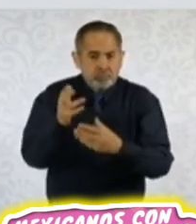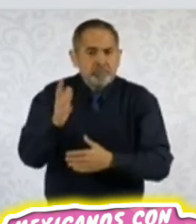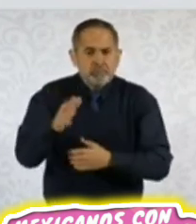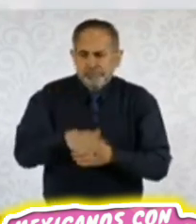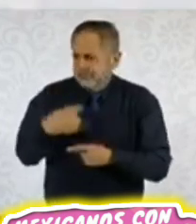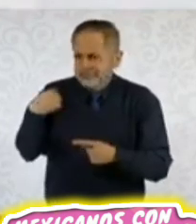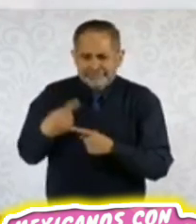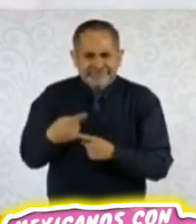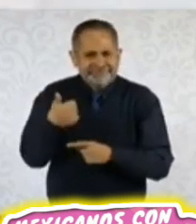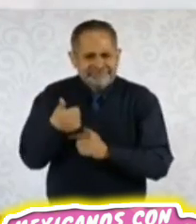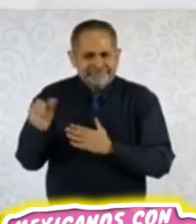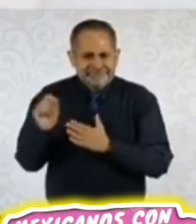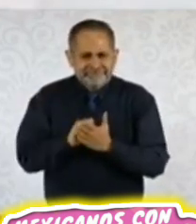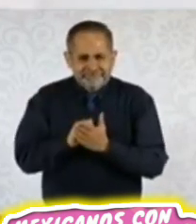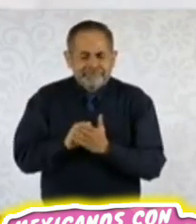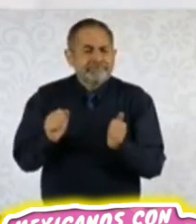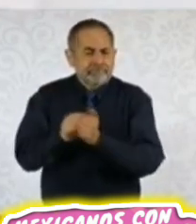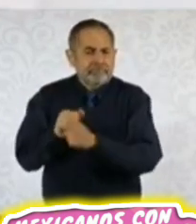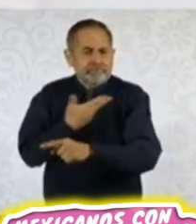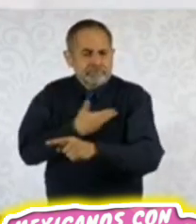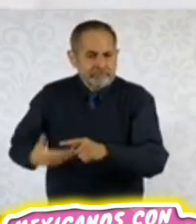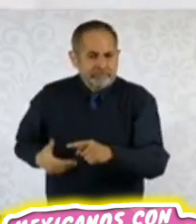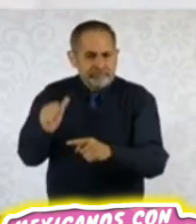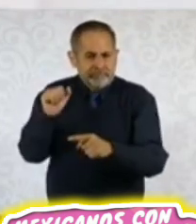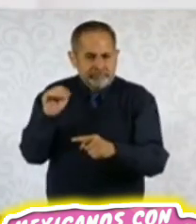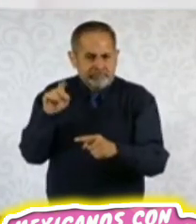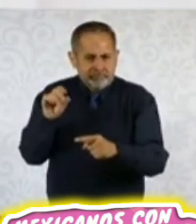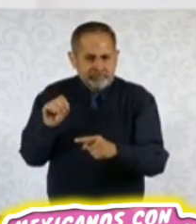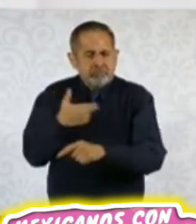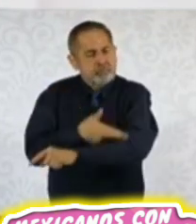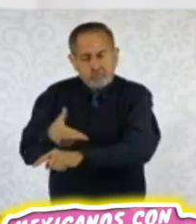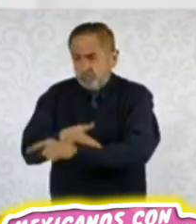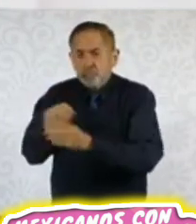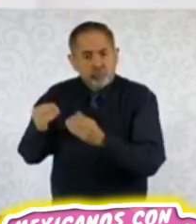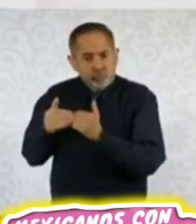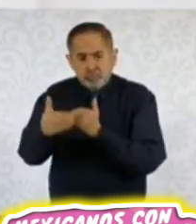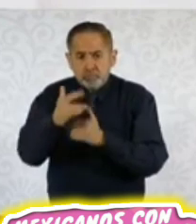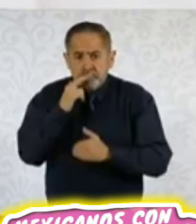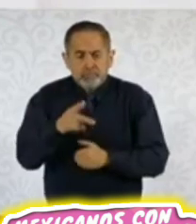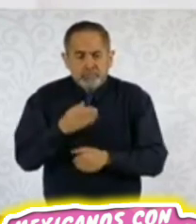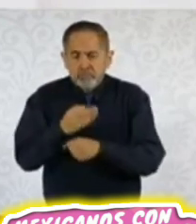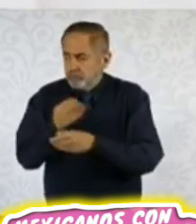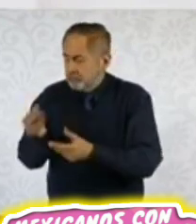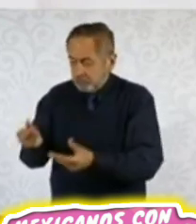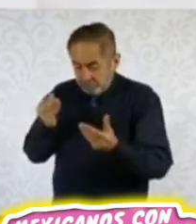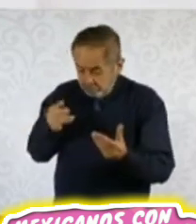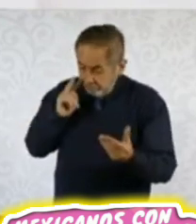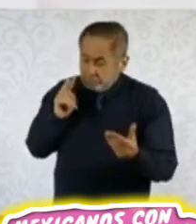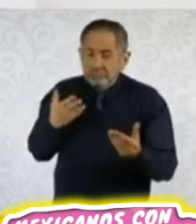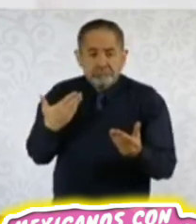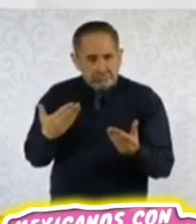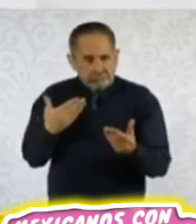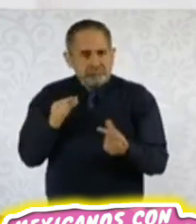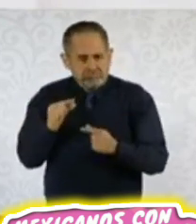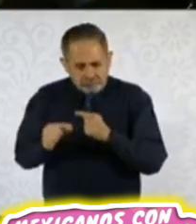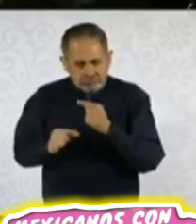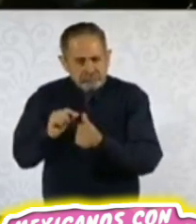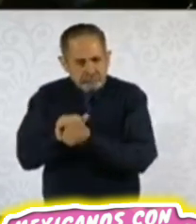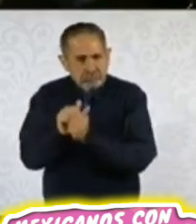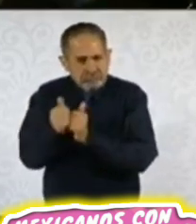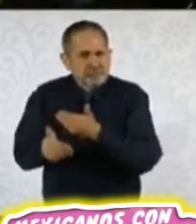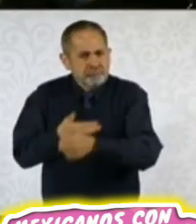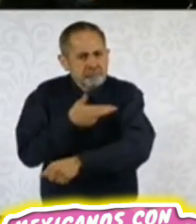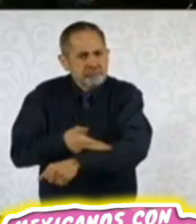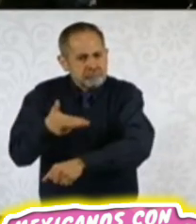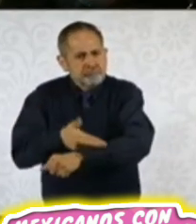los últimos 6 meses con el presidente López Obrador. Estamos recibiendo y poco a poco